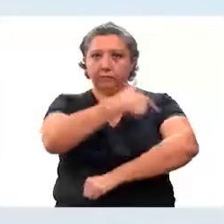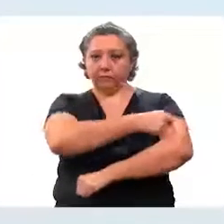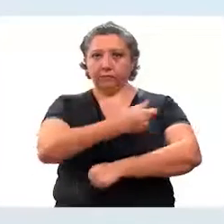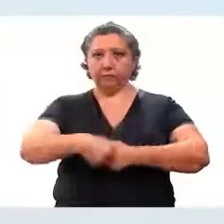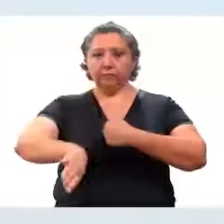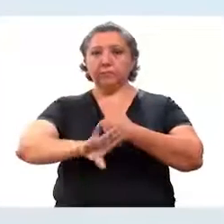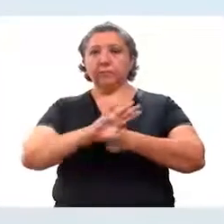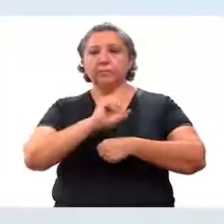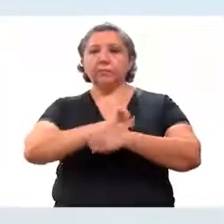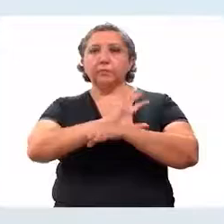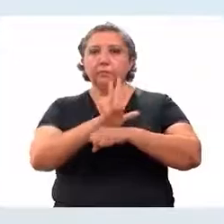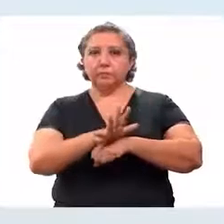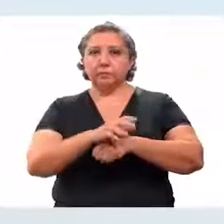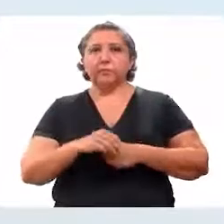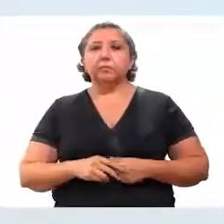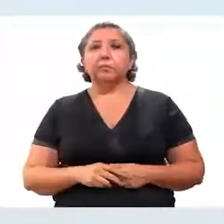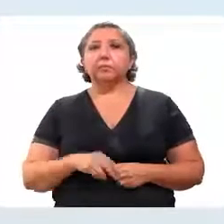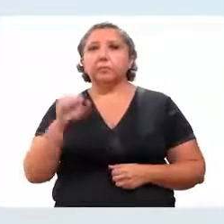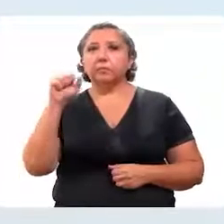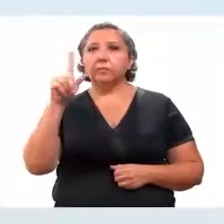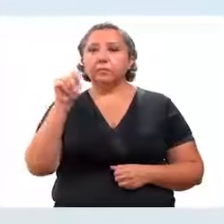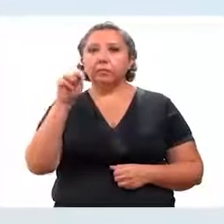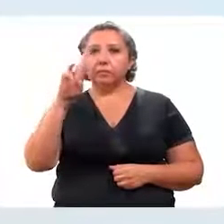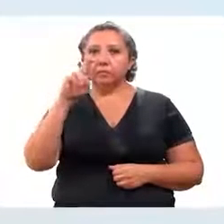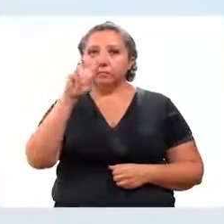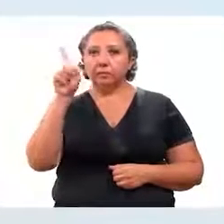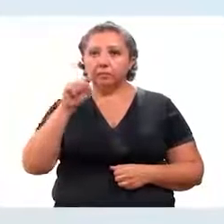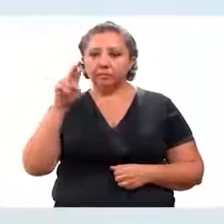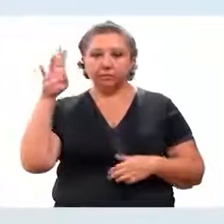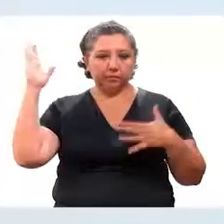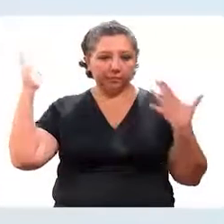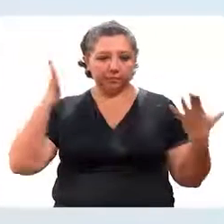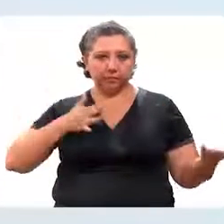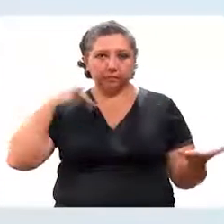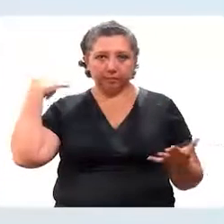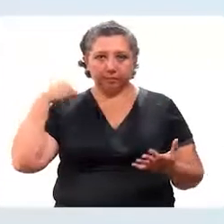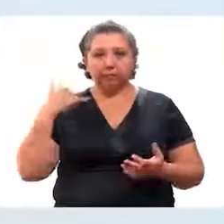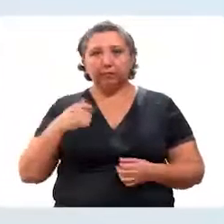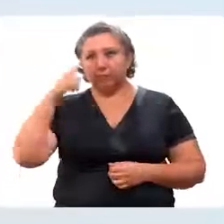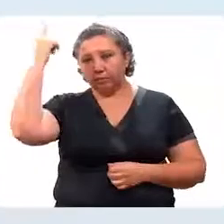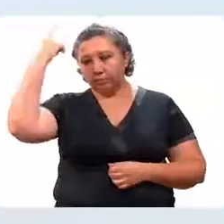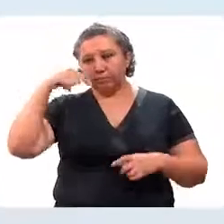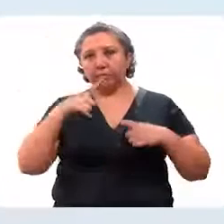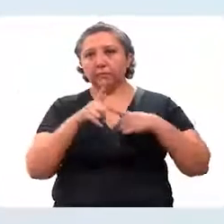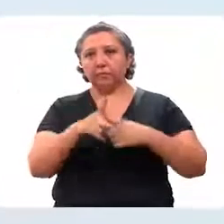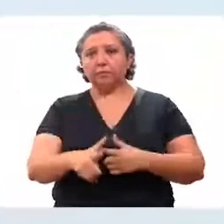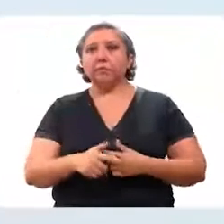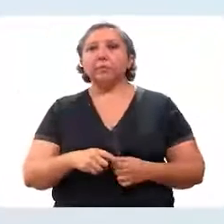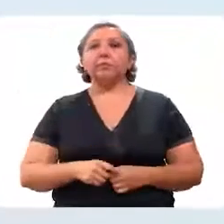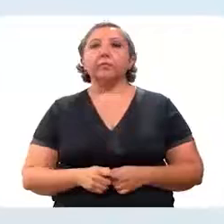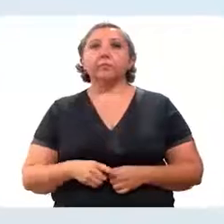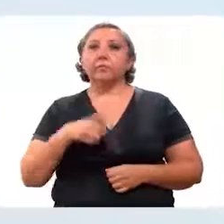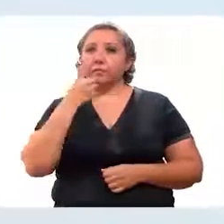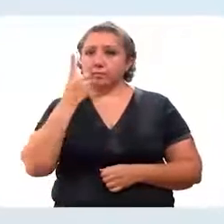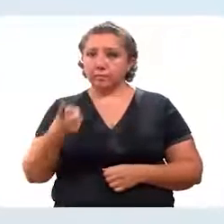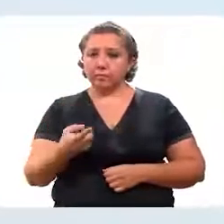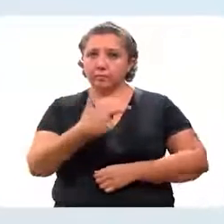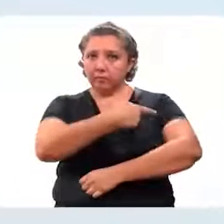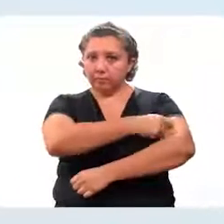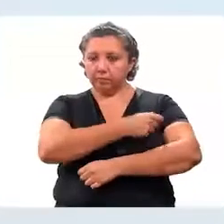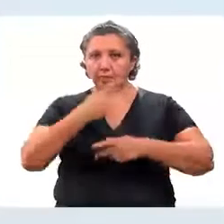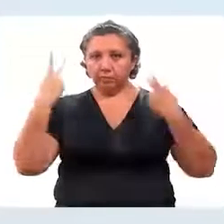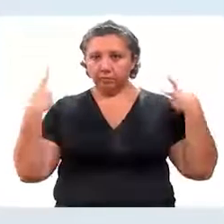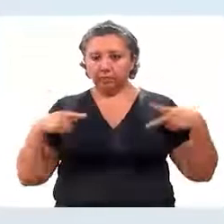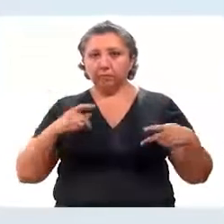contra el coronavirus de la farmacéutica AstraZeneca arribó a Yucatán para continuar con la aplicación de dosis de refuerzo